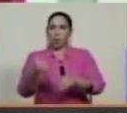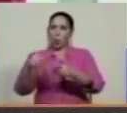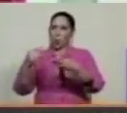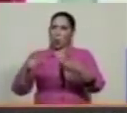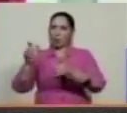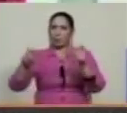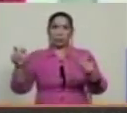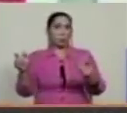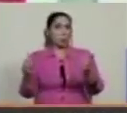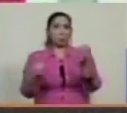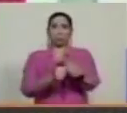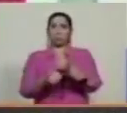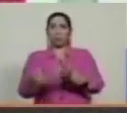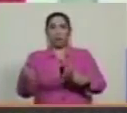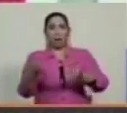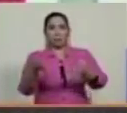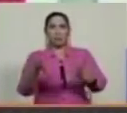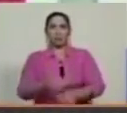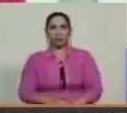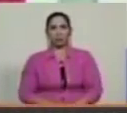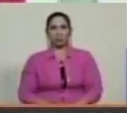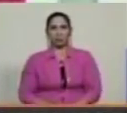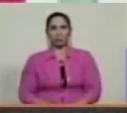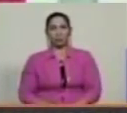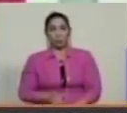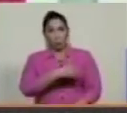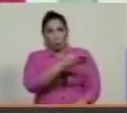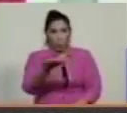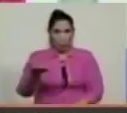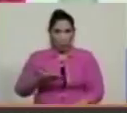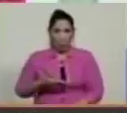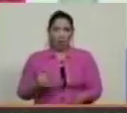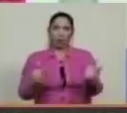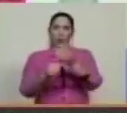caminos. Van a encontrar obstáculos.